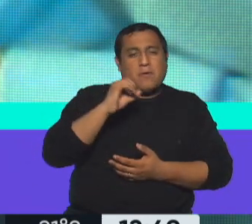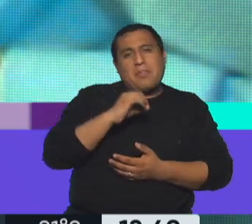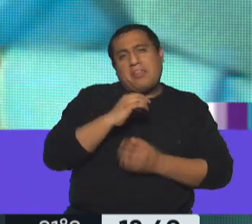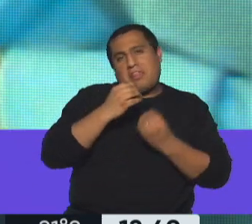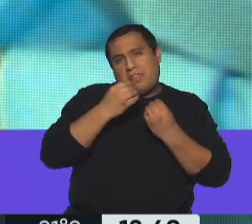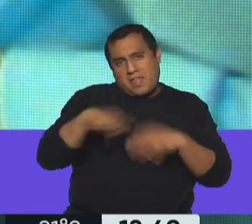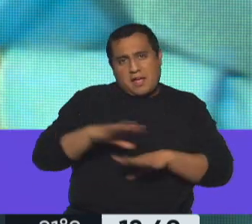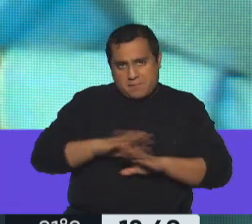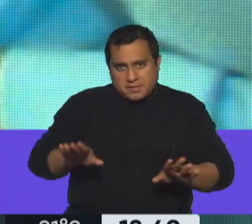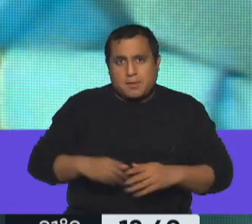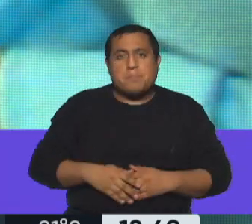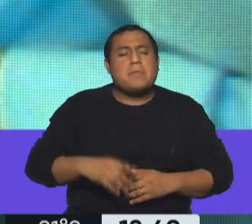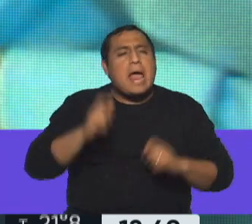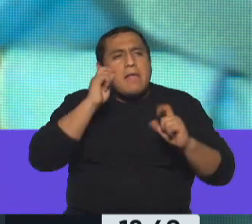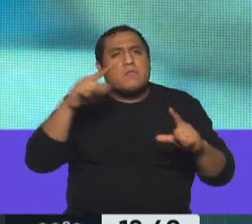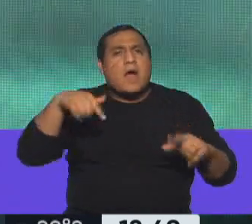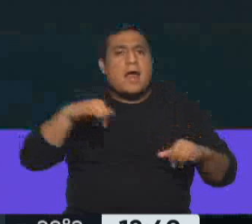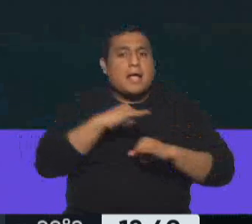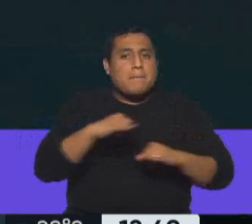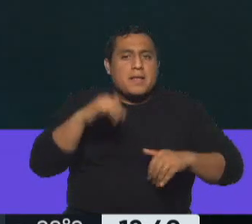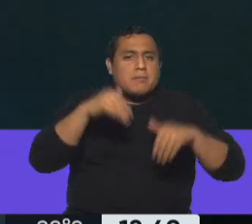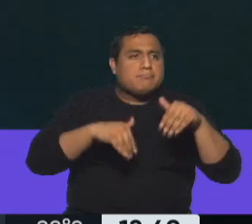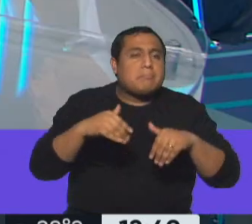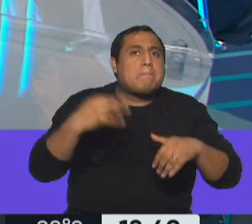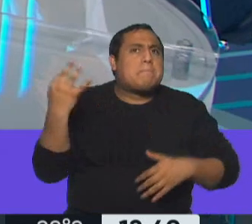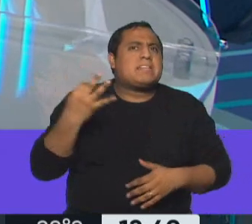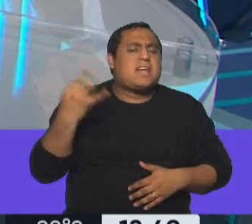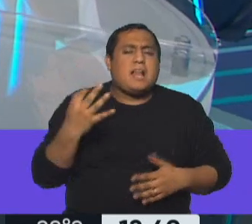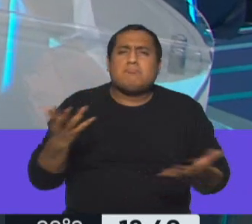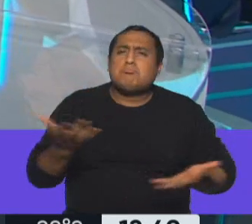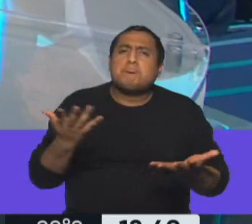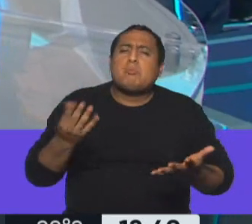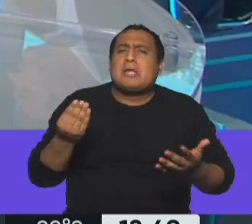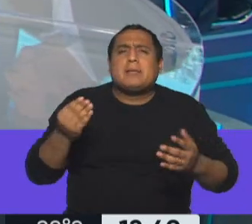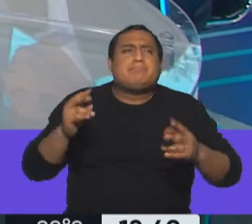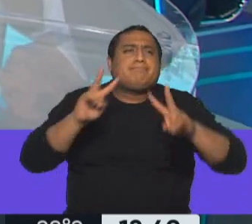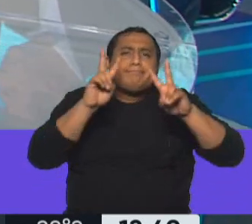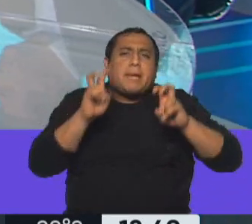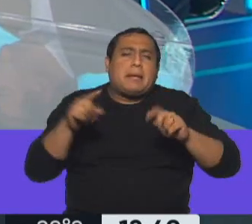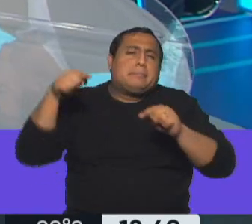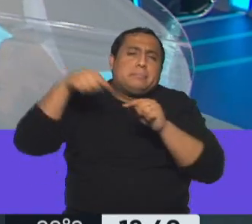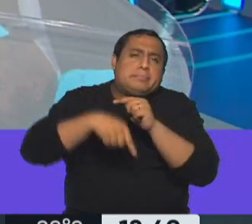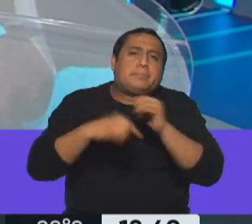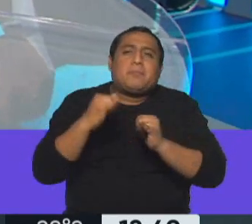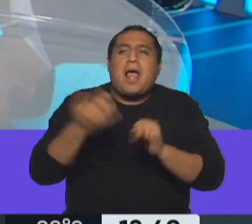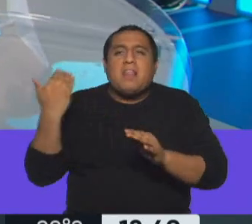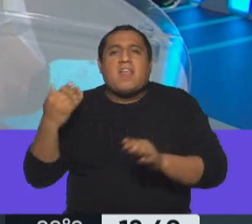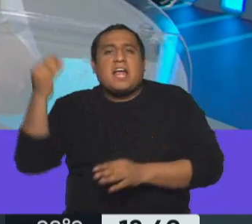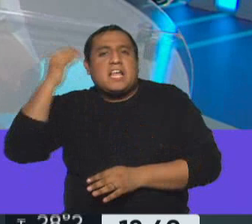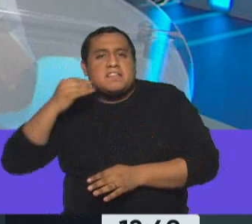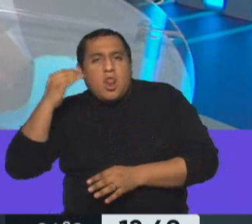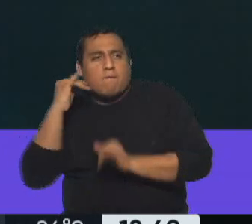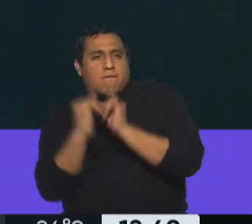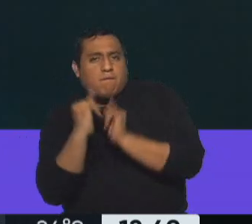atención a lo que está pasando en esta campaña tan particular no porque la verdad es que las cuestiones de fondo me refiero hace un rato escucha vamos a hacer mis hilos y